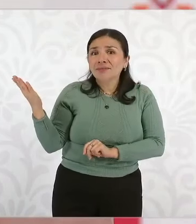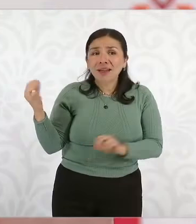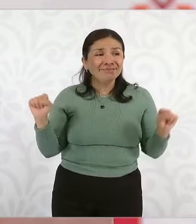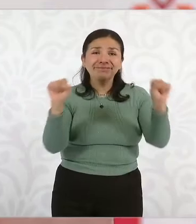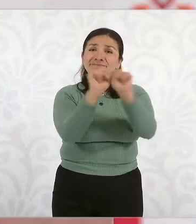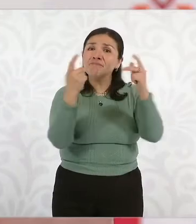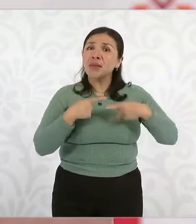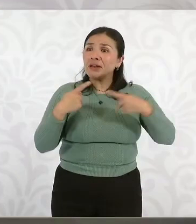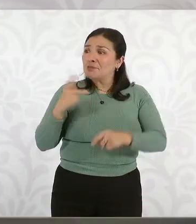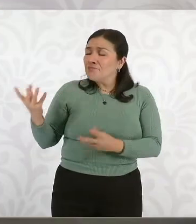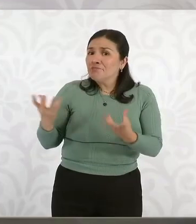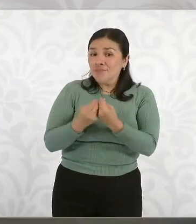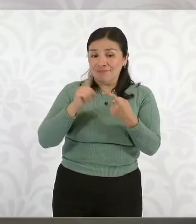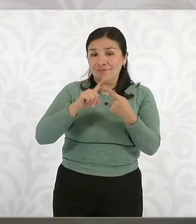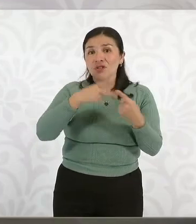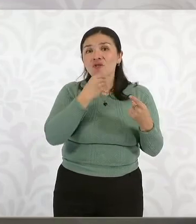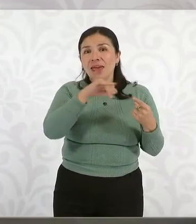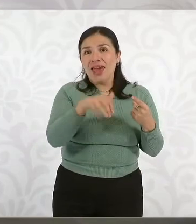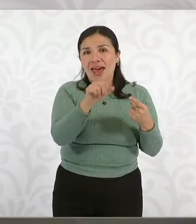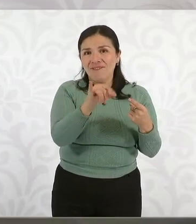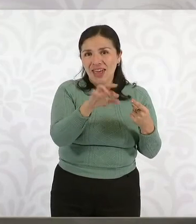O sea, Javier Negre,